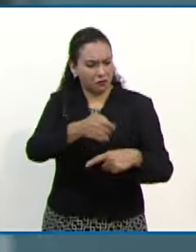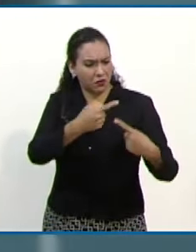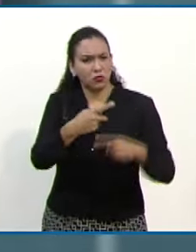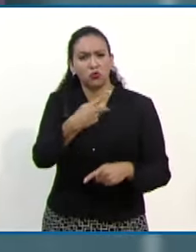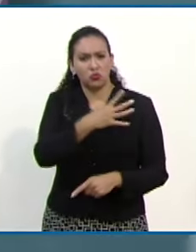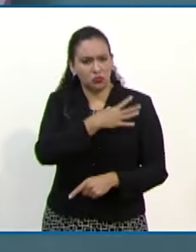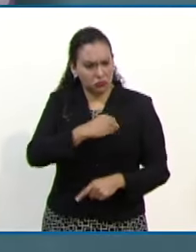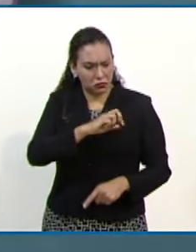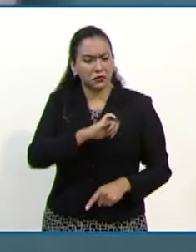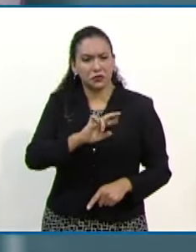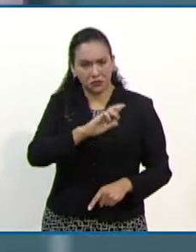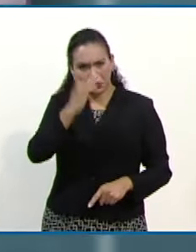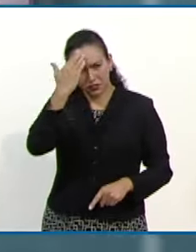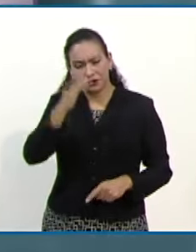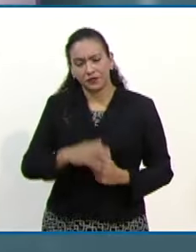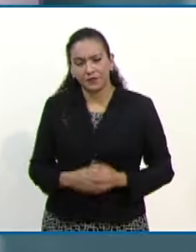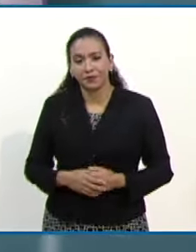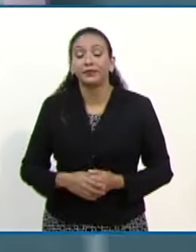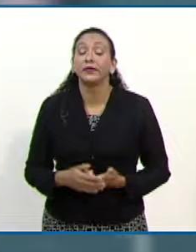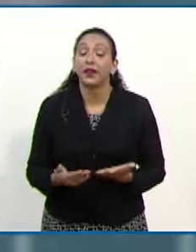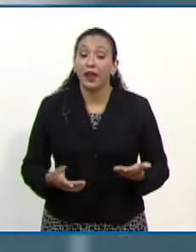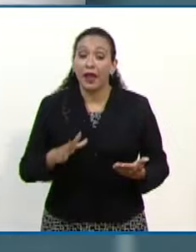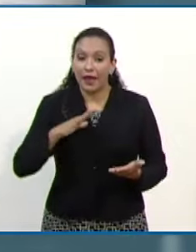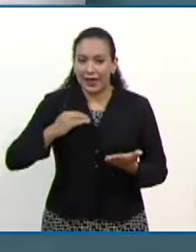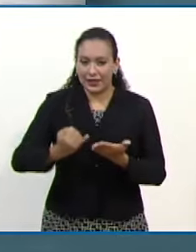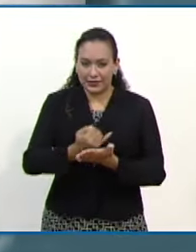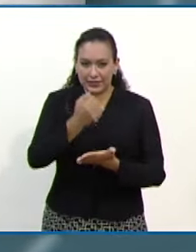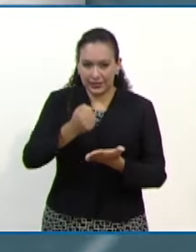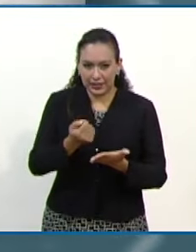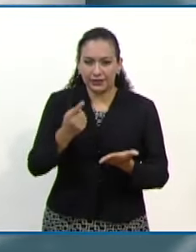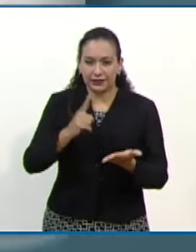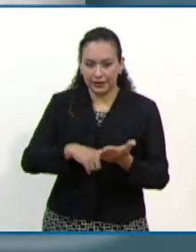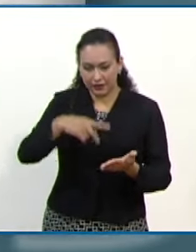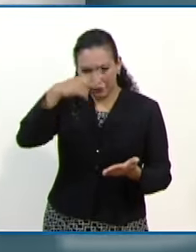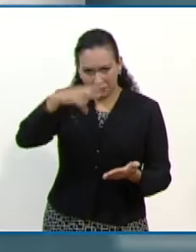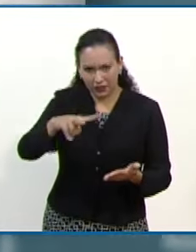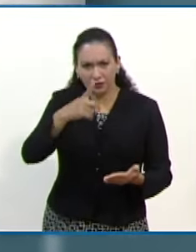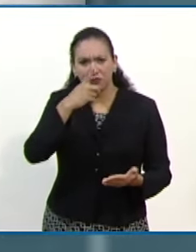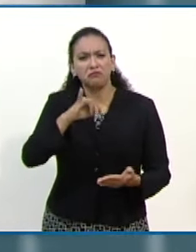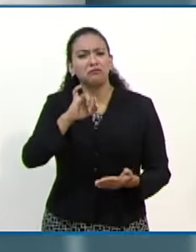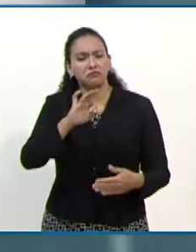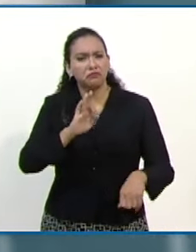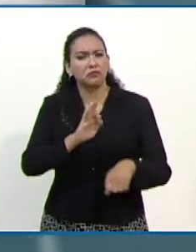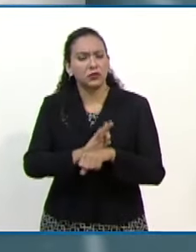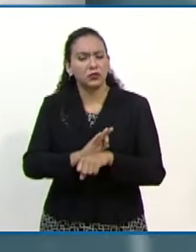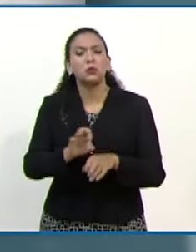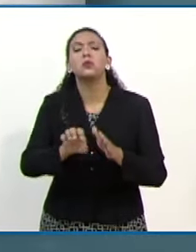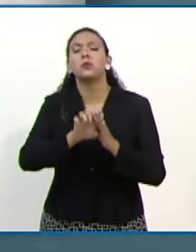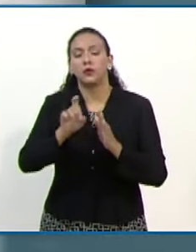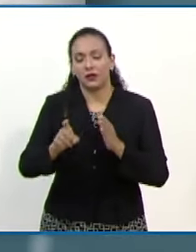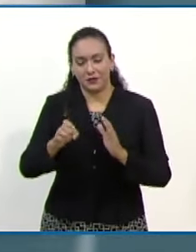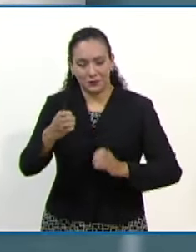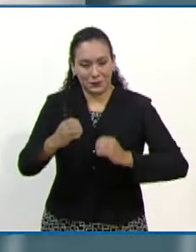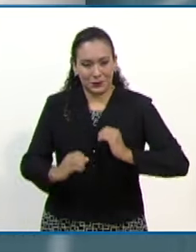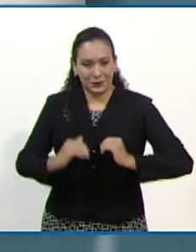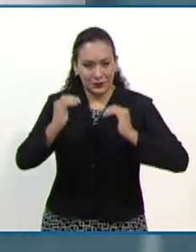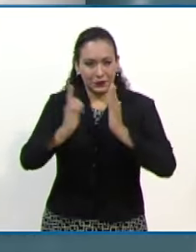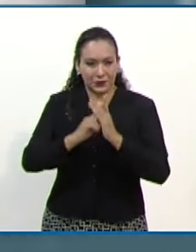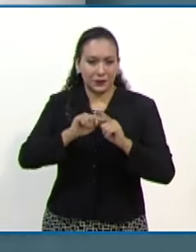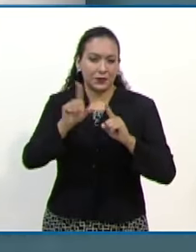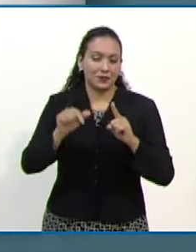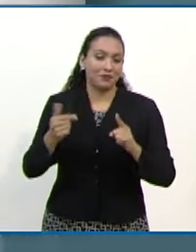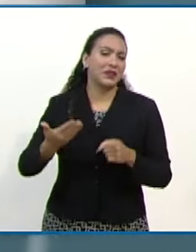de la campaña 100 sentencias que hacen justicia a personas mexicanas, destacó una resolución de la primera sala en la que protegió los